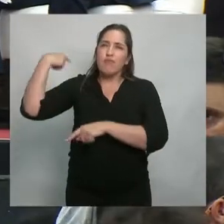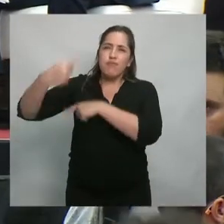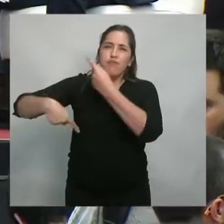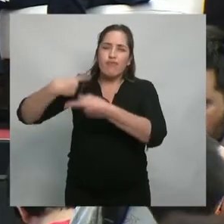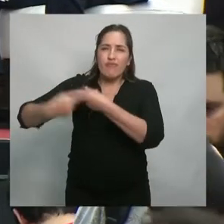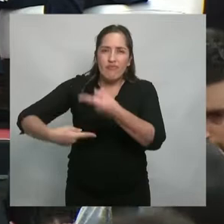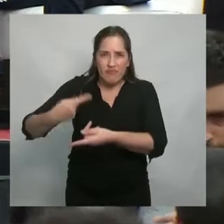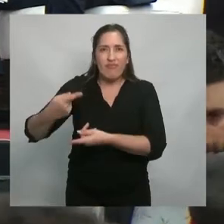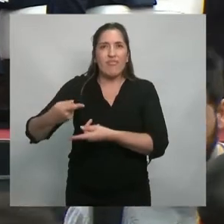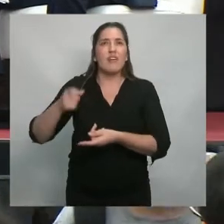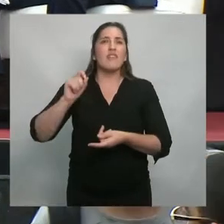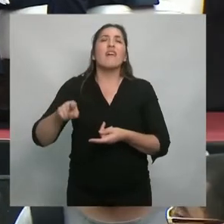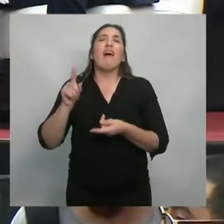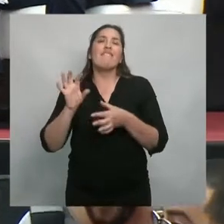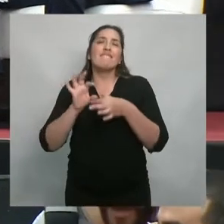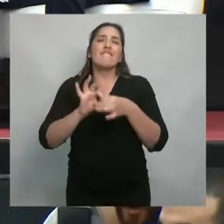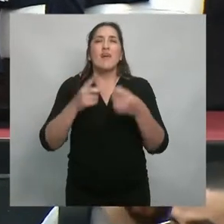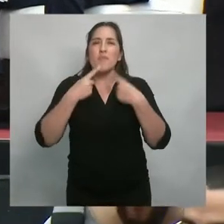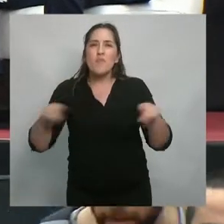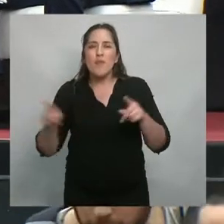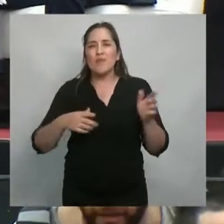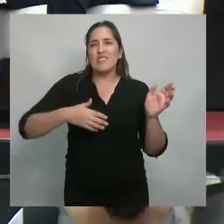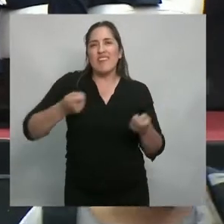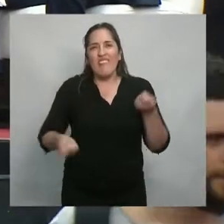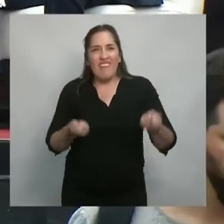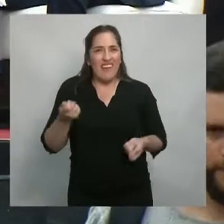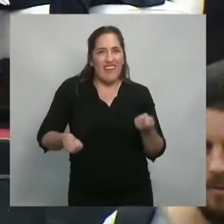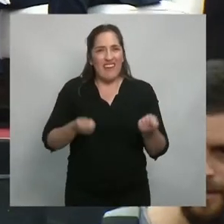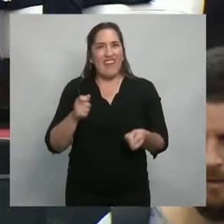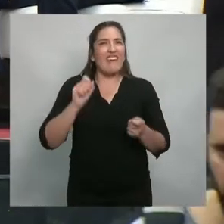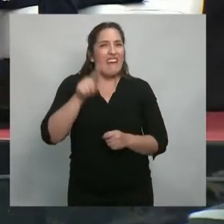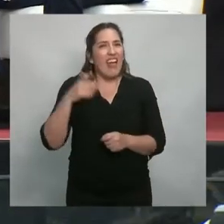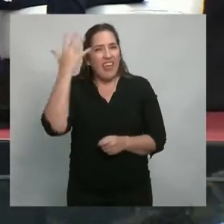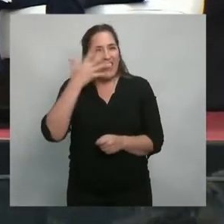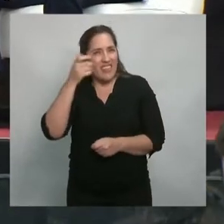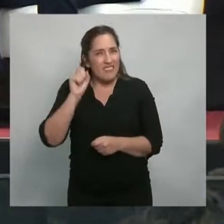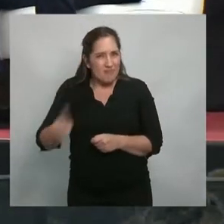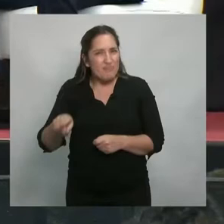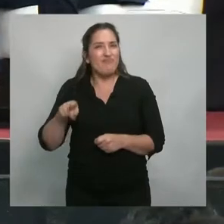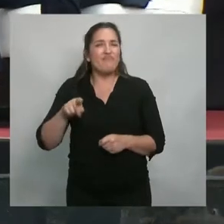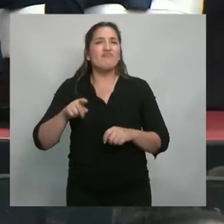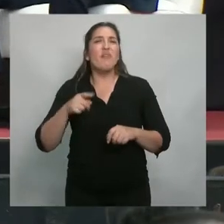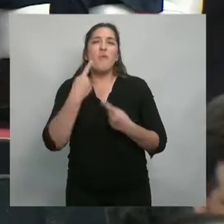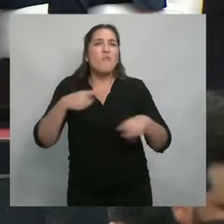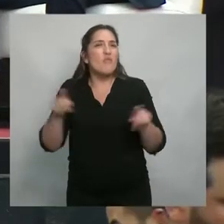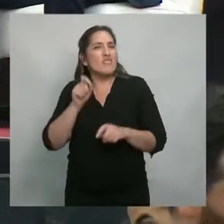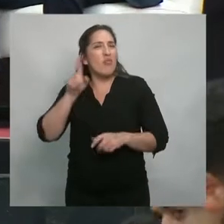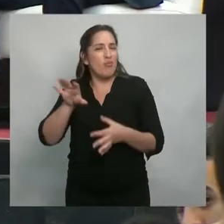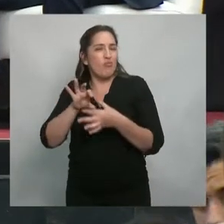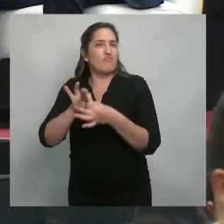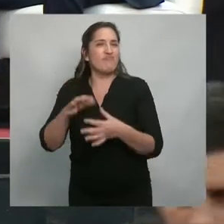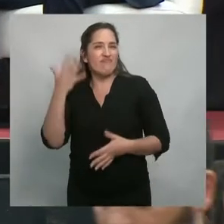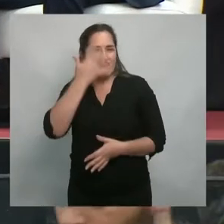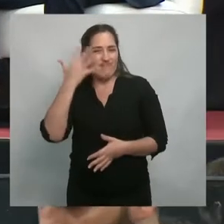afro-latinoamericana, en especial la salsa, la música y los bailes mulatos o mulatas, música mulata, como él le gusta